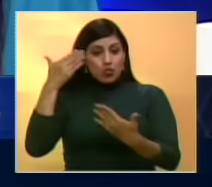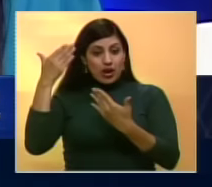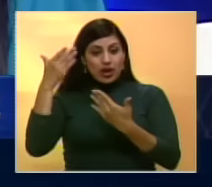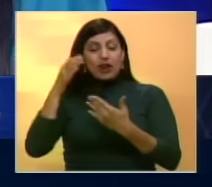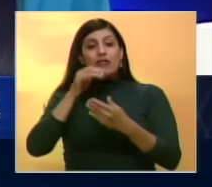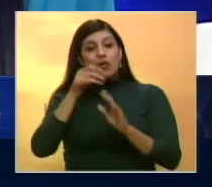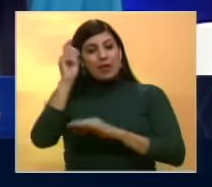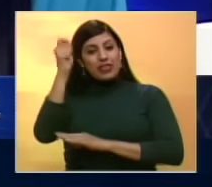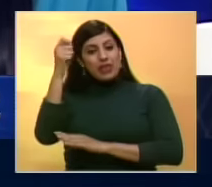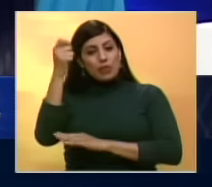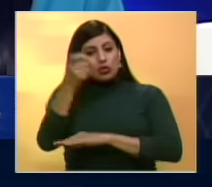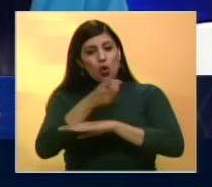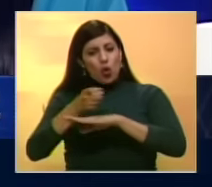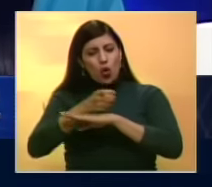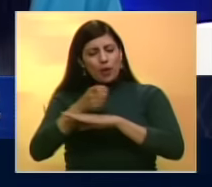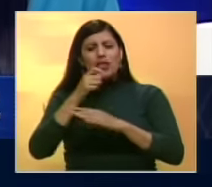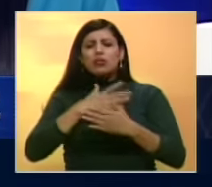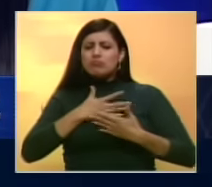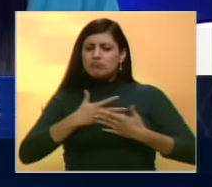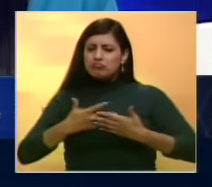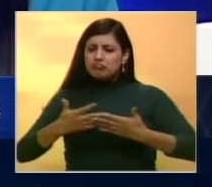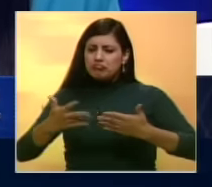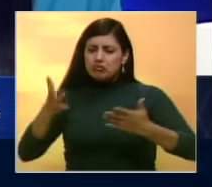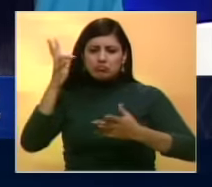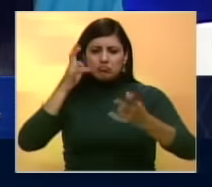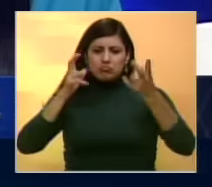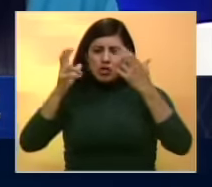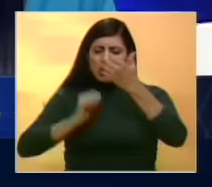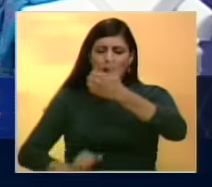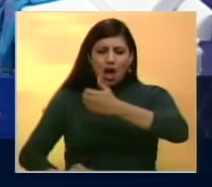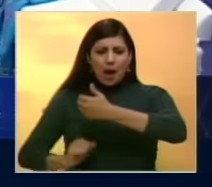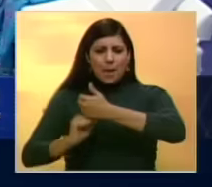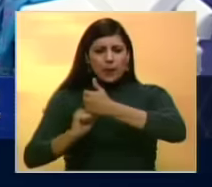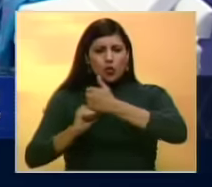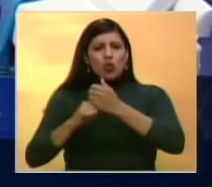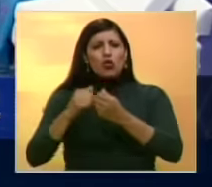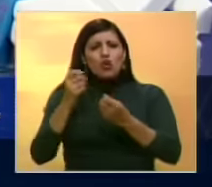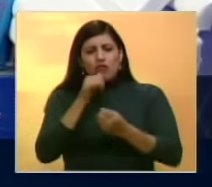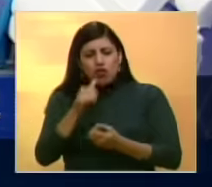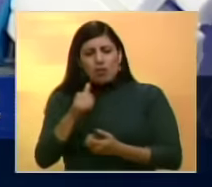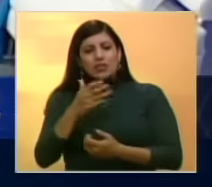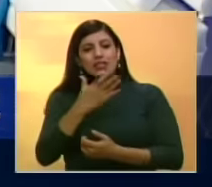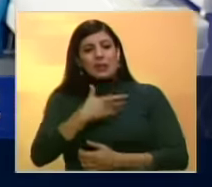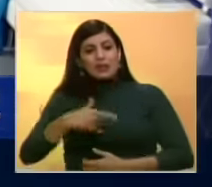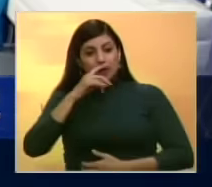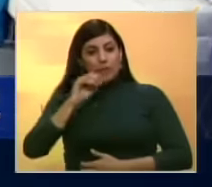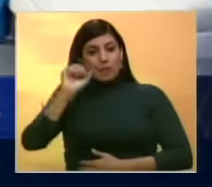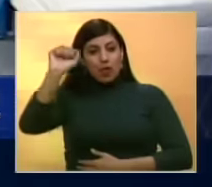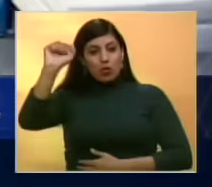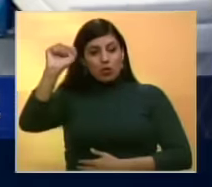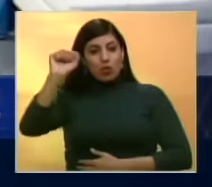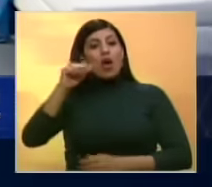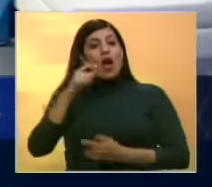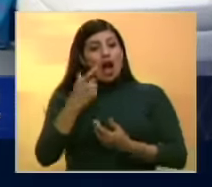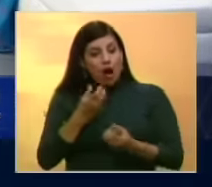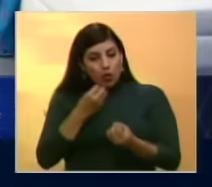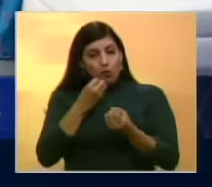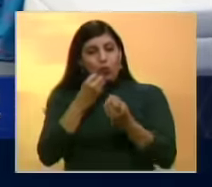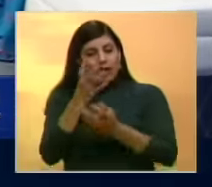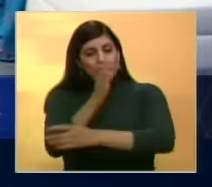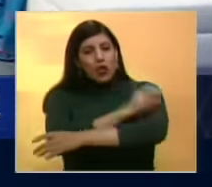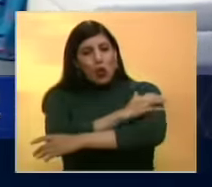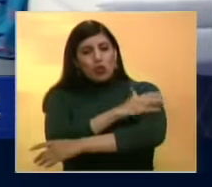que los diputados oficialistas estarán dispuestos a escuchar y respaldar los aportes que presenta el mandatario nacional por lo que exhorta a la